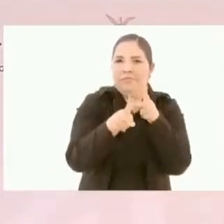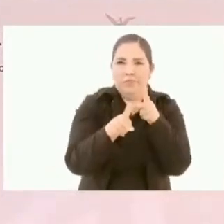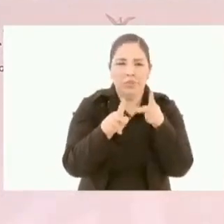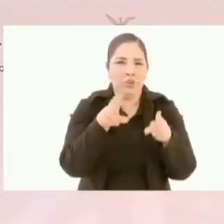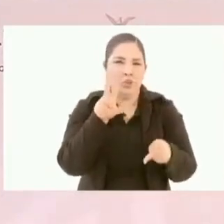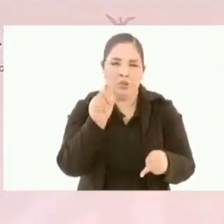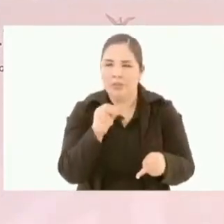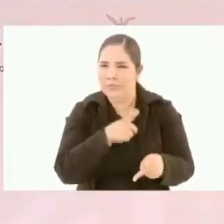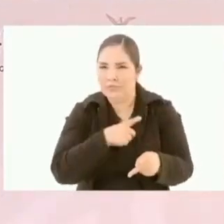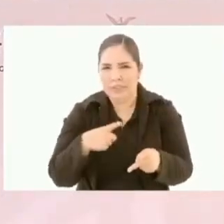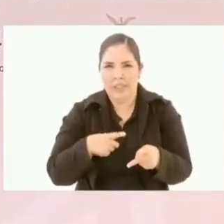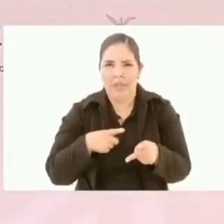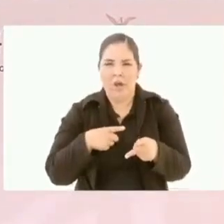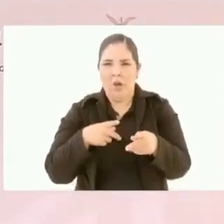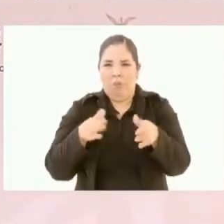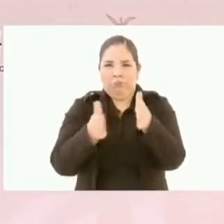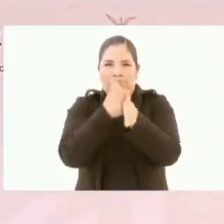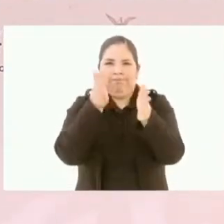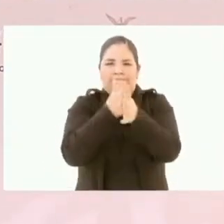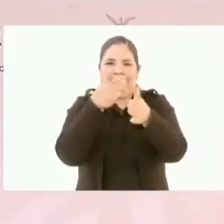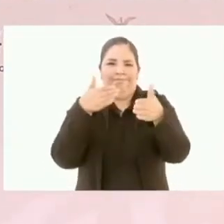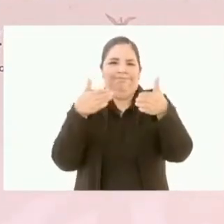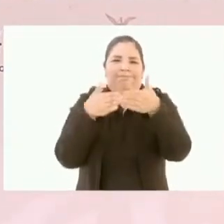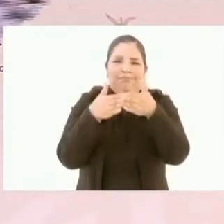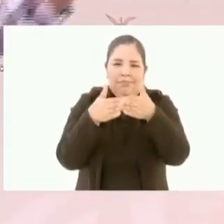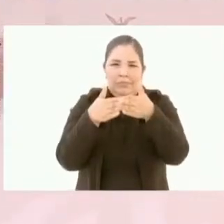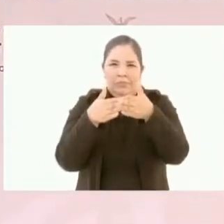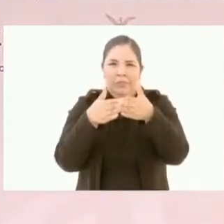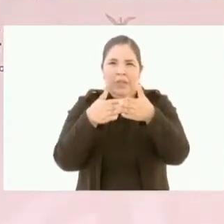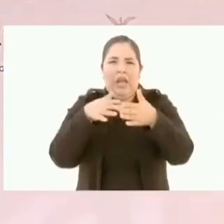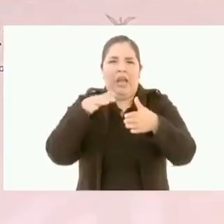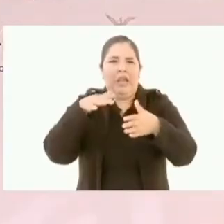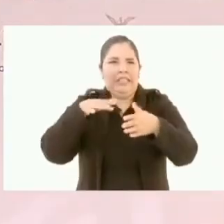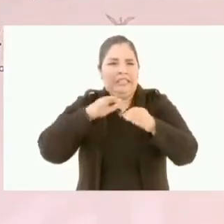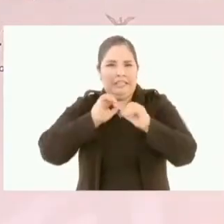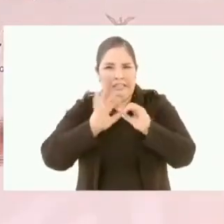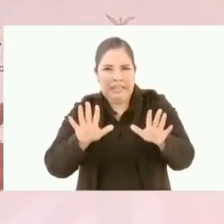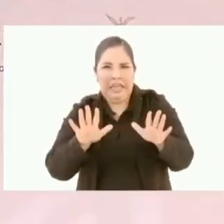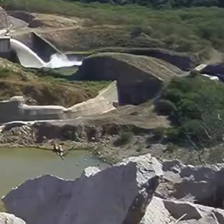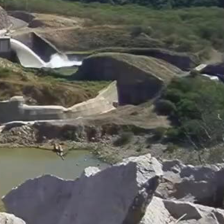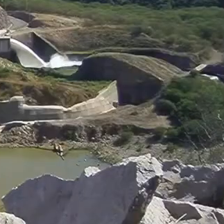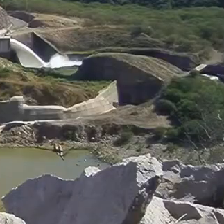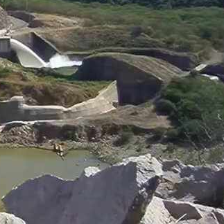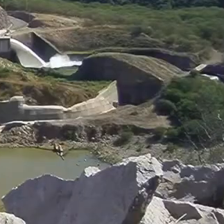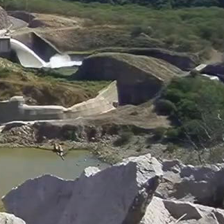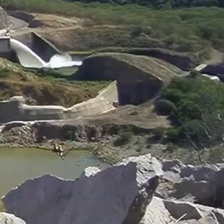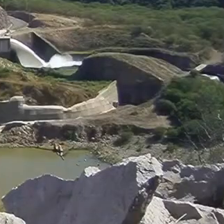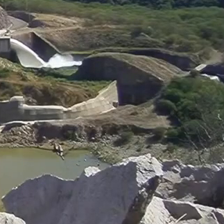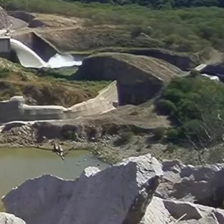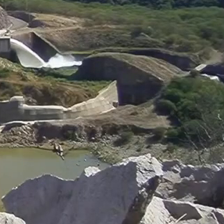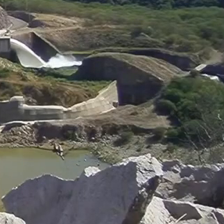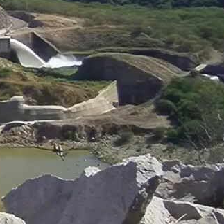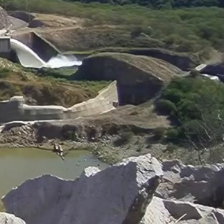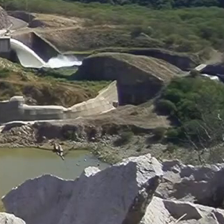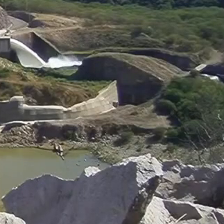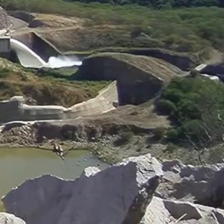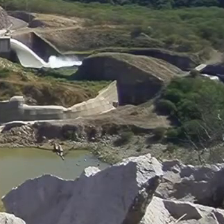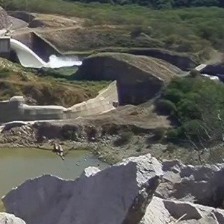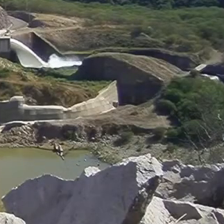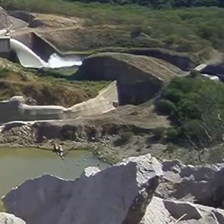medias, una obra inconclusa. Pese a que ya se hizo la mayor parte de la inversión, es decir,